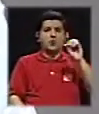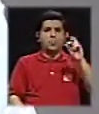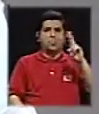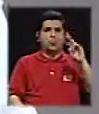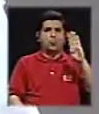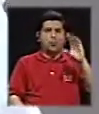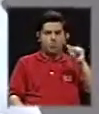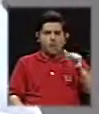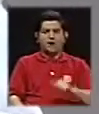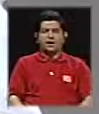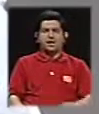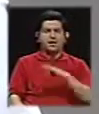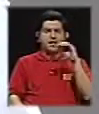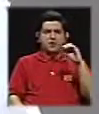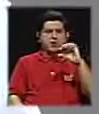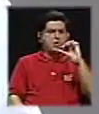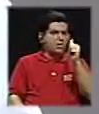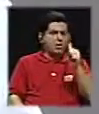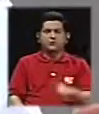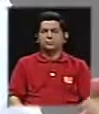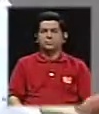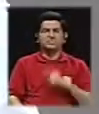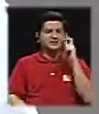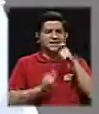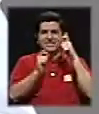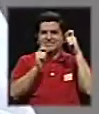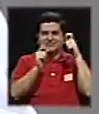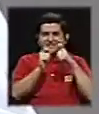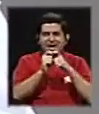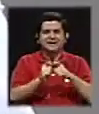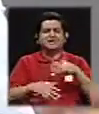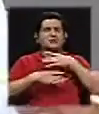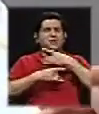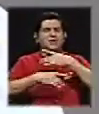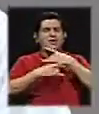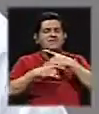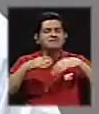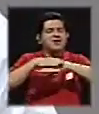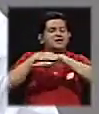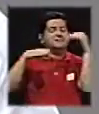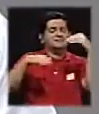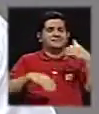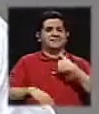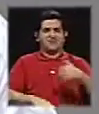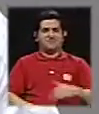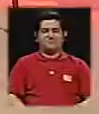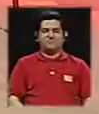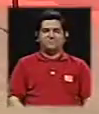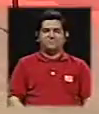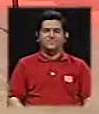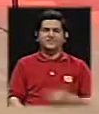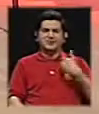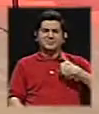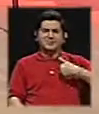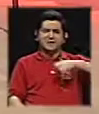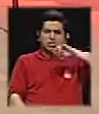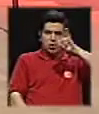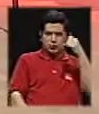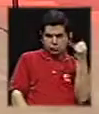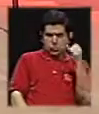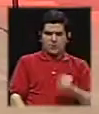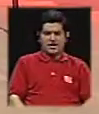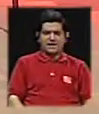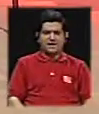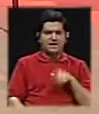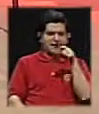con la es puntual, uh-huh, obedece a intereses externos. Eso, y don Johnny, en esto, digamos,